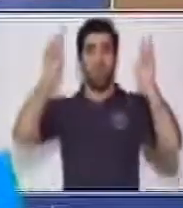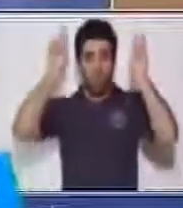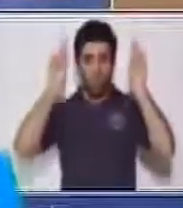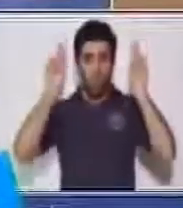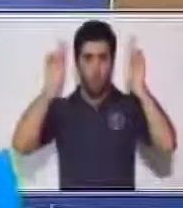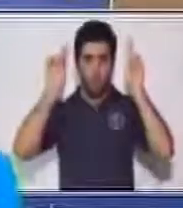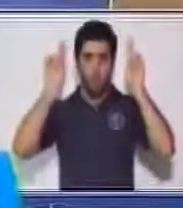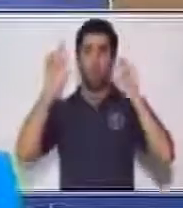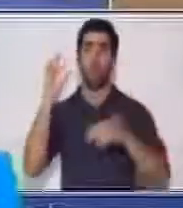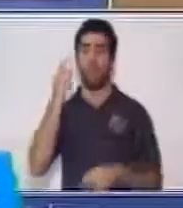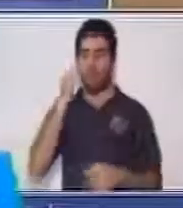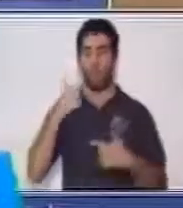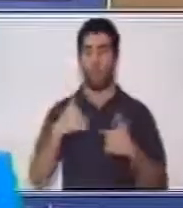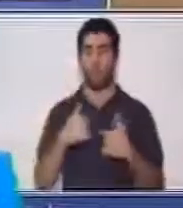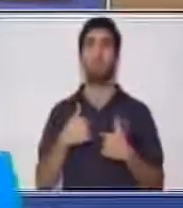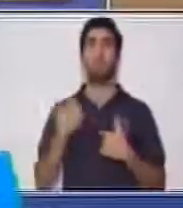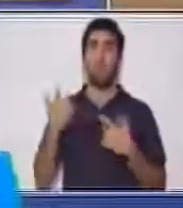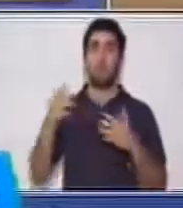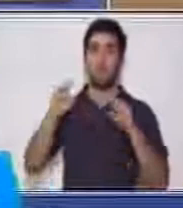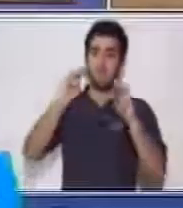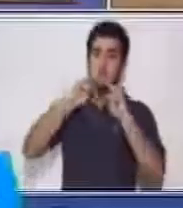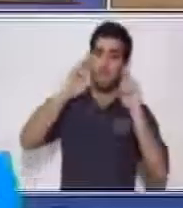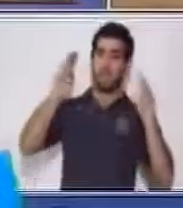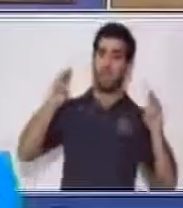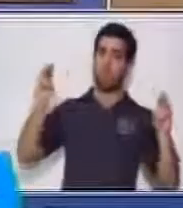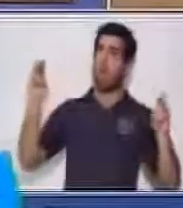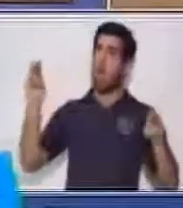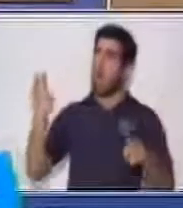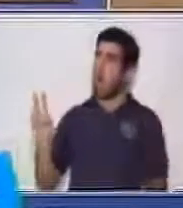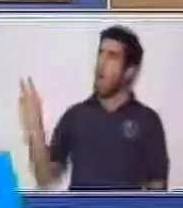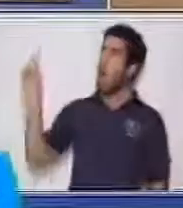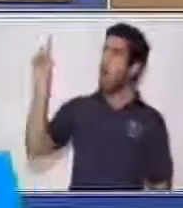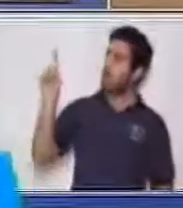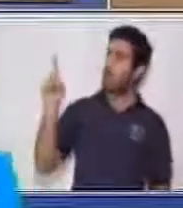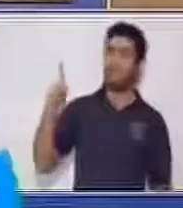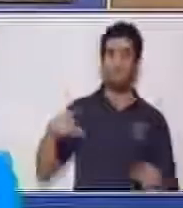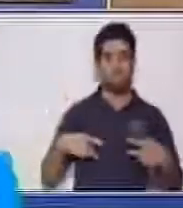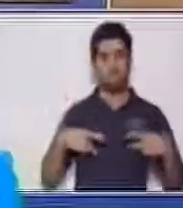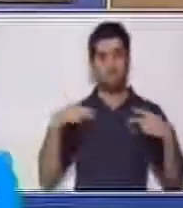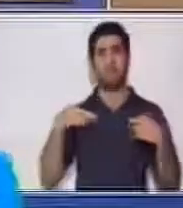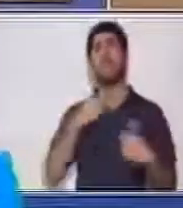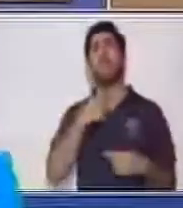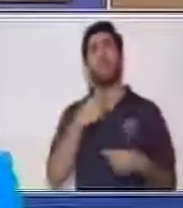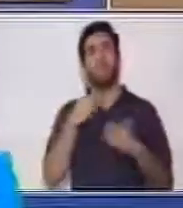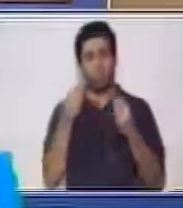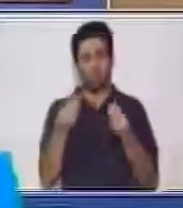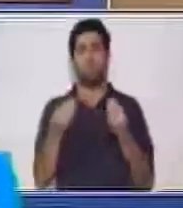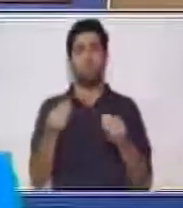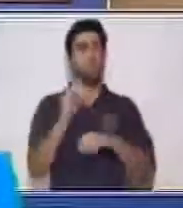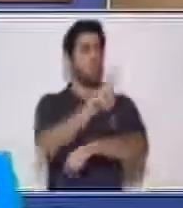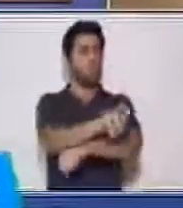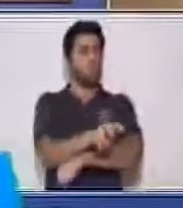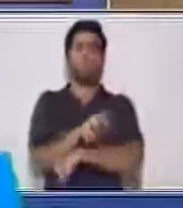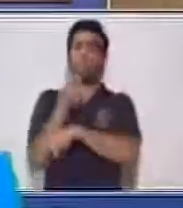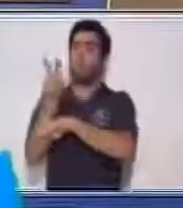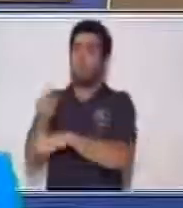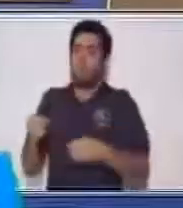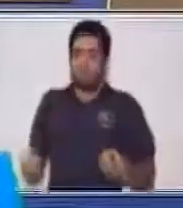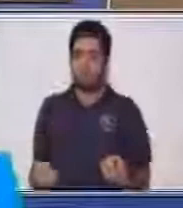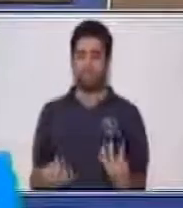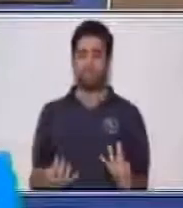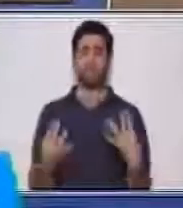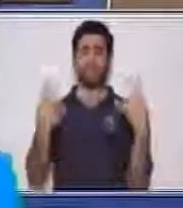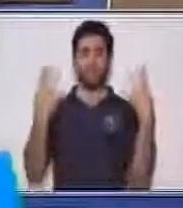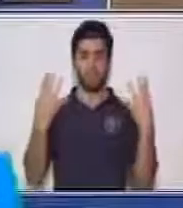en una montaña. A ella le gustaba mucho los huertos. Y en esta ocasión Connie